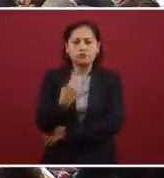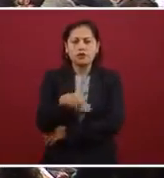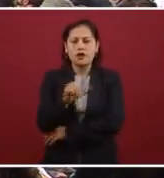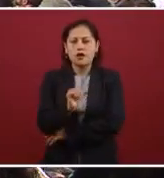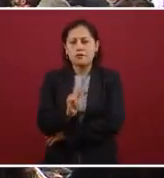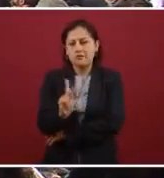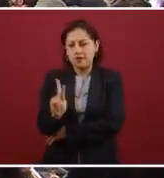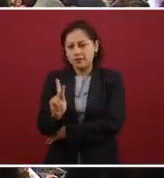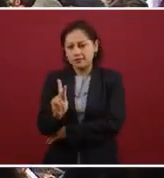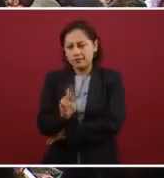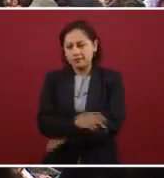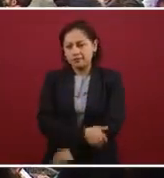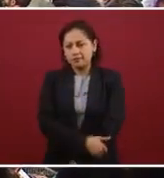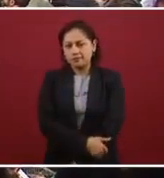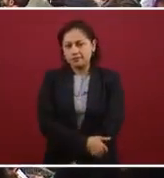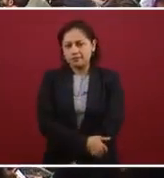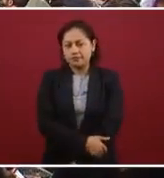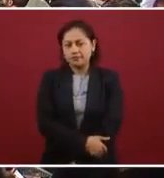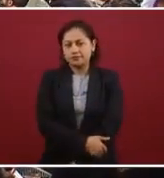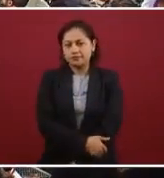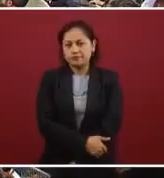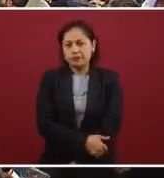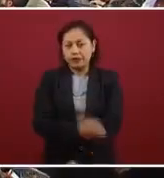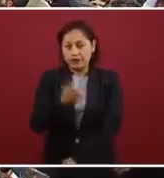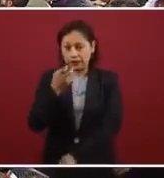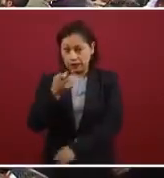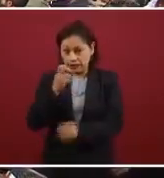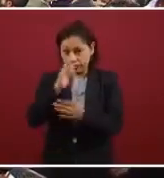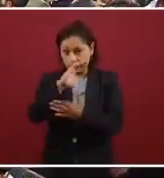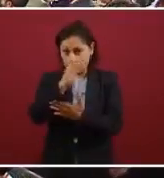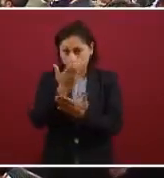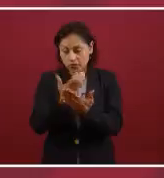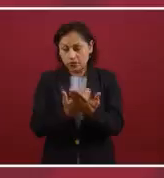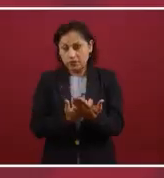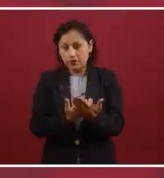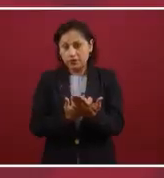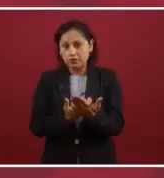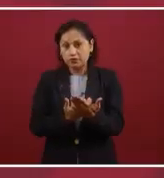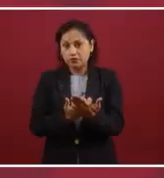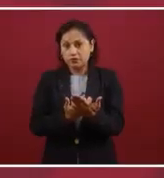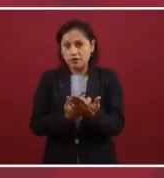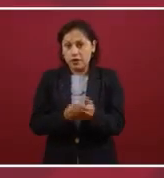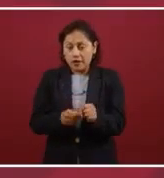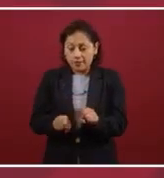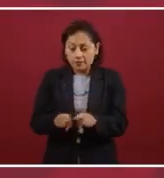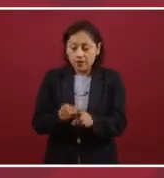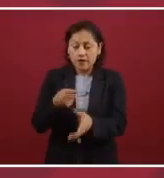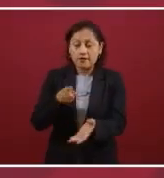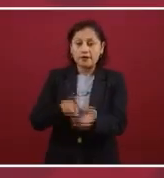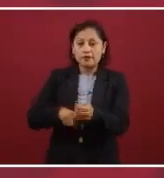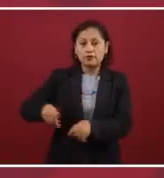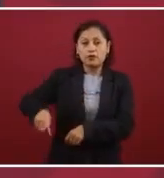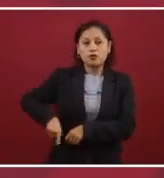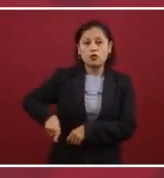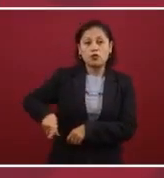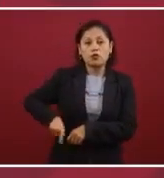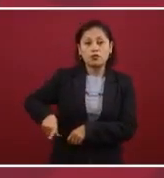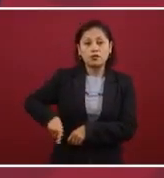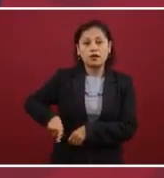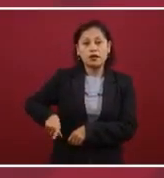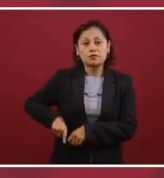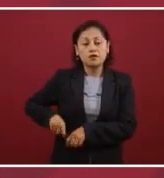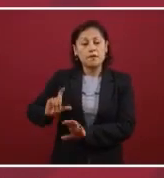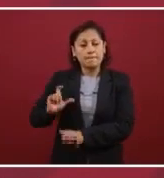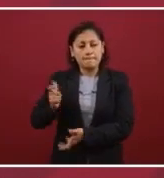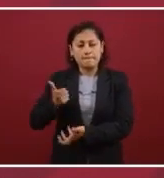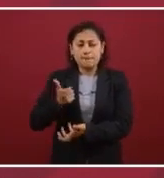por los cuales el gobierno del estado o el gobierno federal tiene que pagar